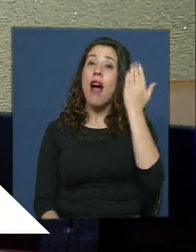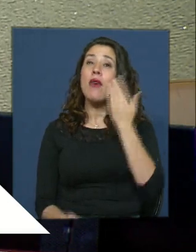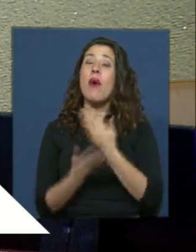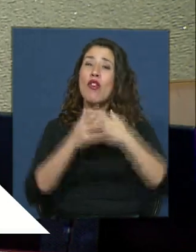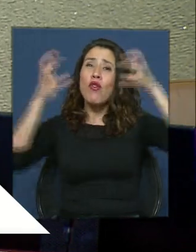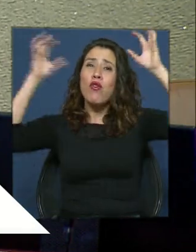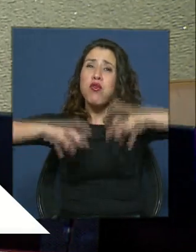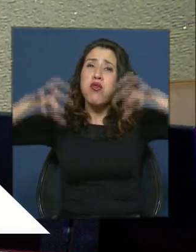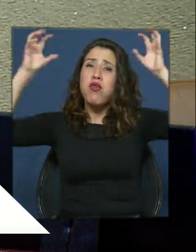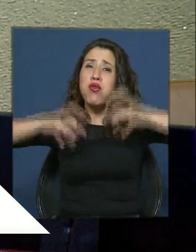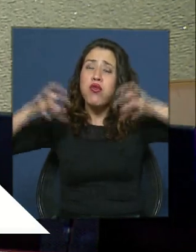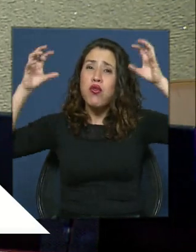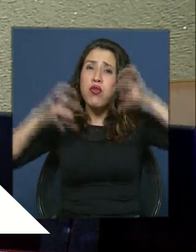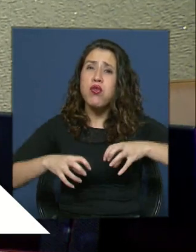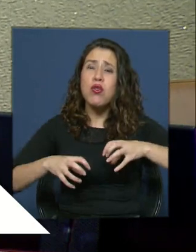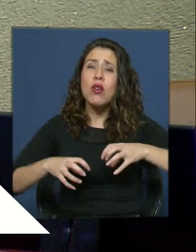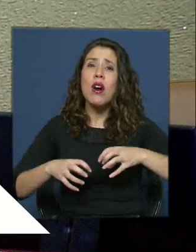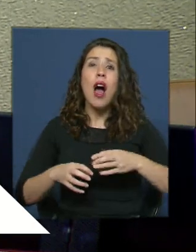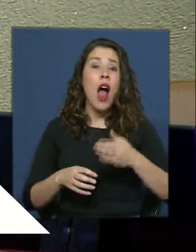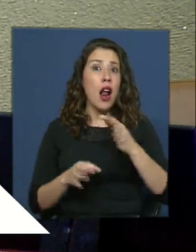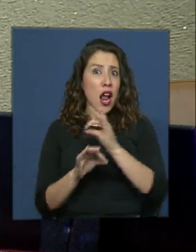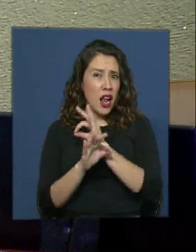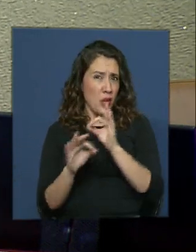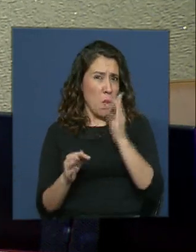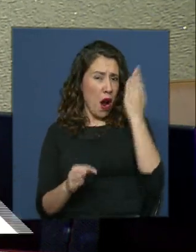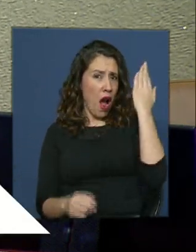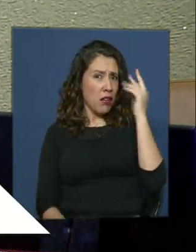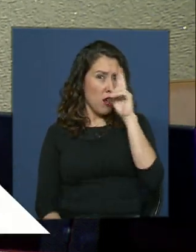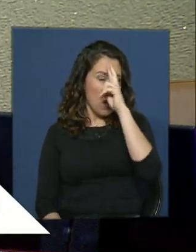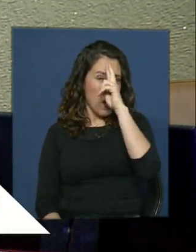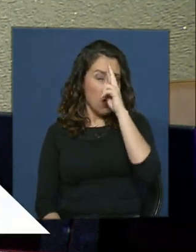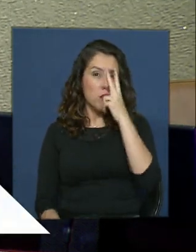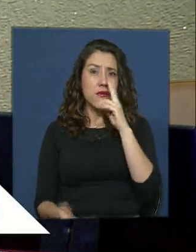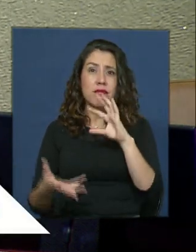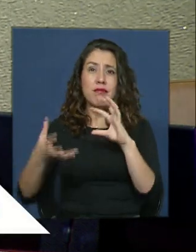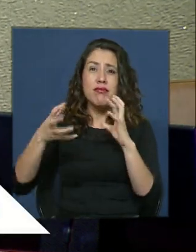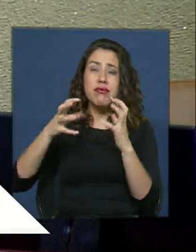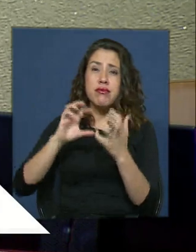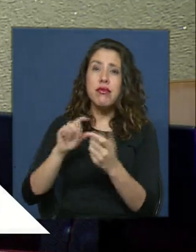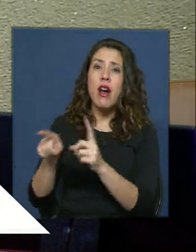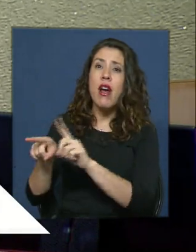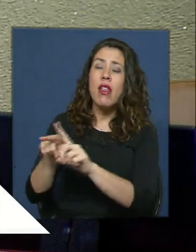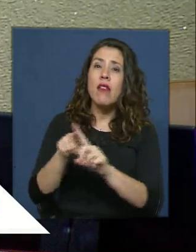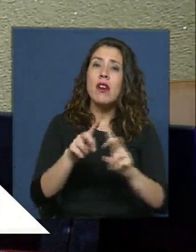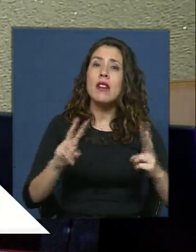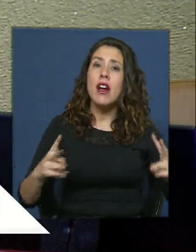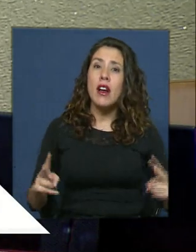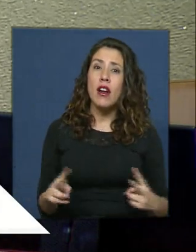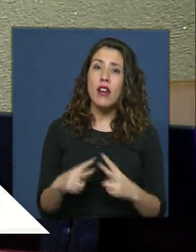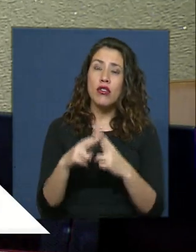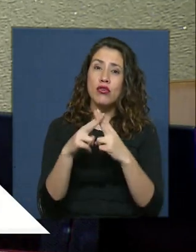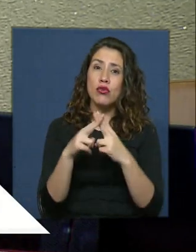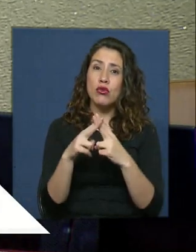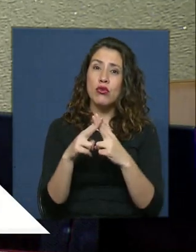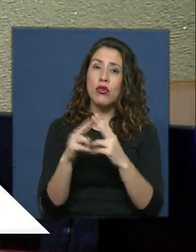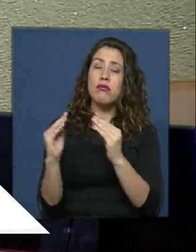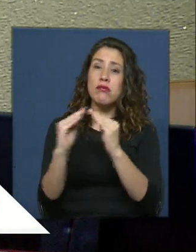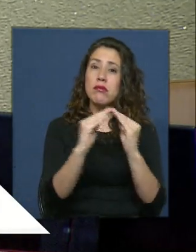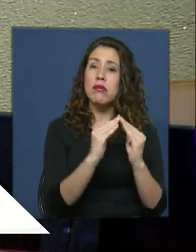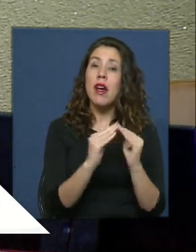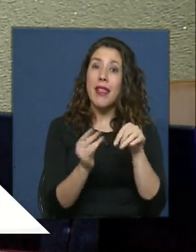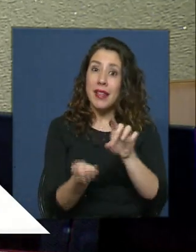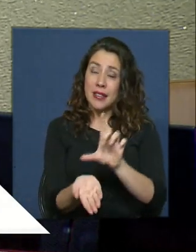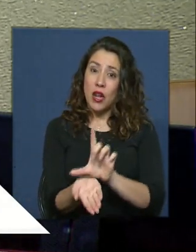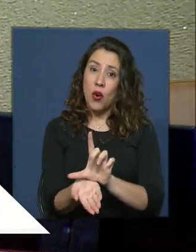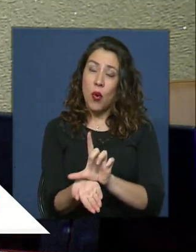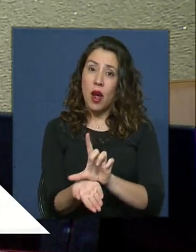temporales inusuales para la región, se vieron deterioradas distintas construcciones o inmuebles emplazados en ese